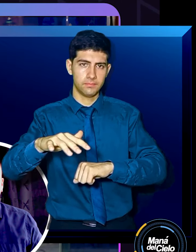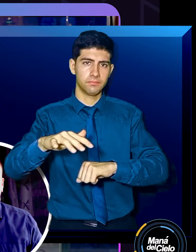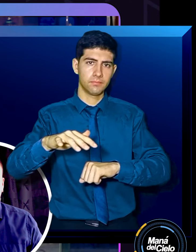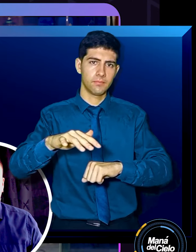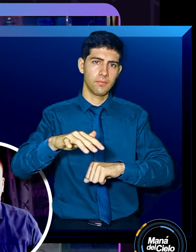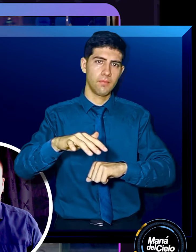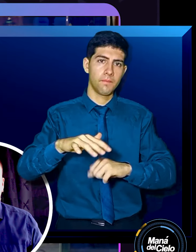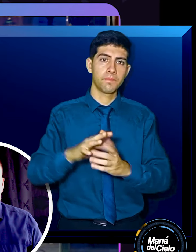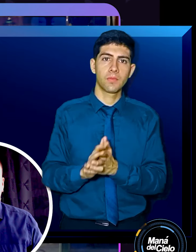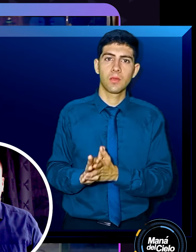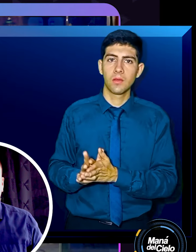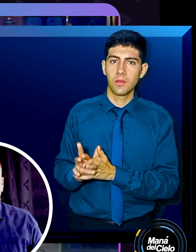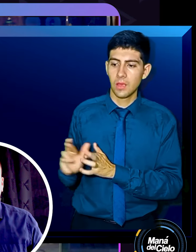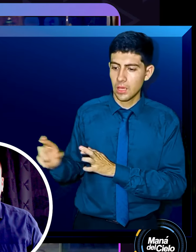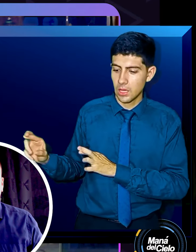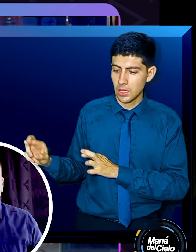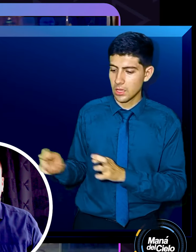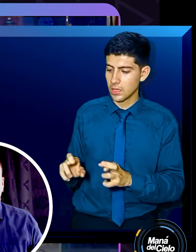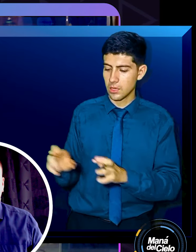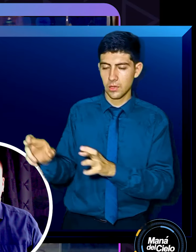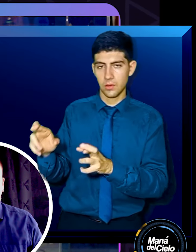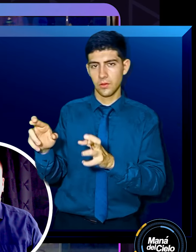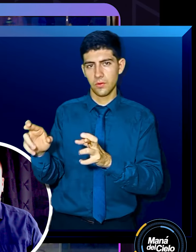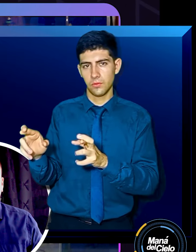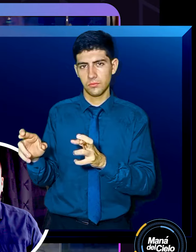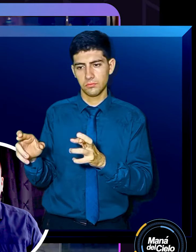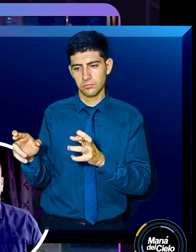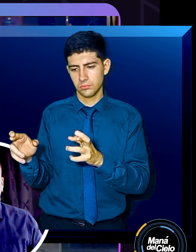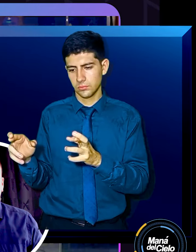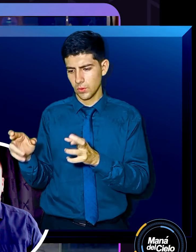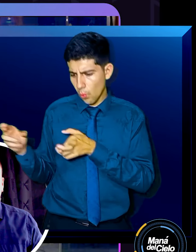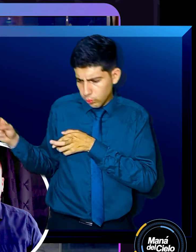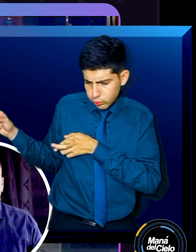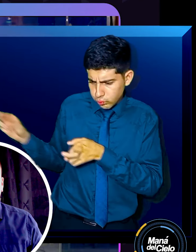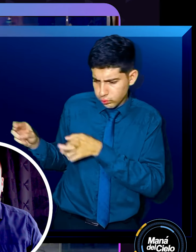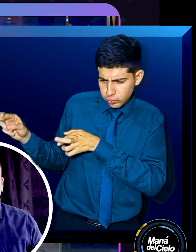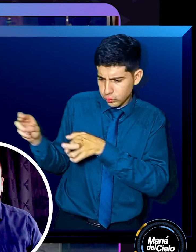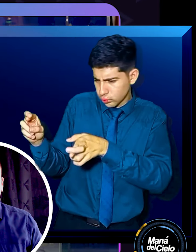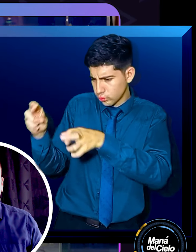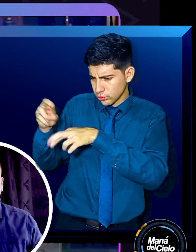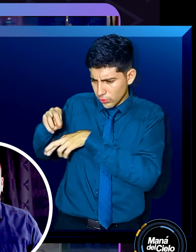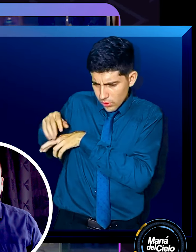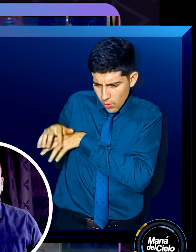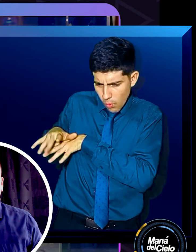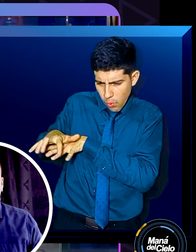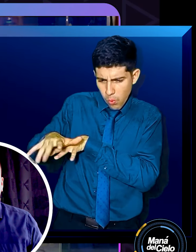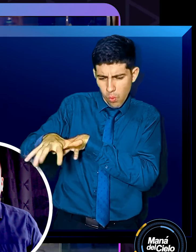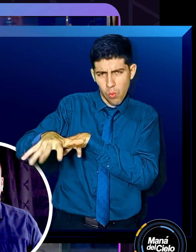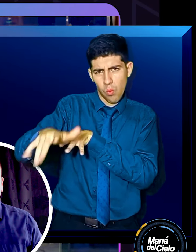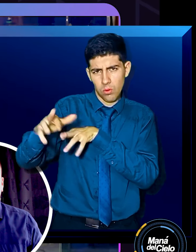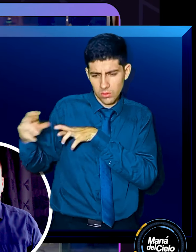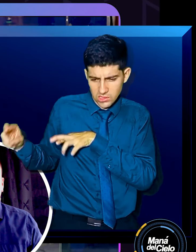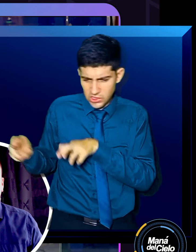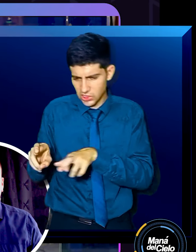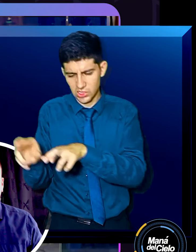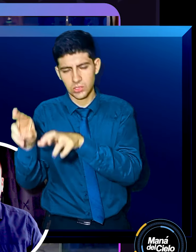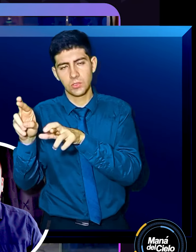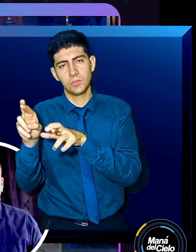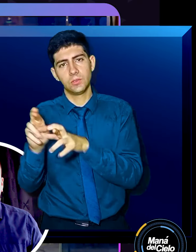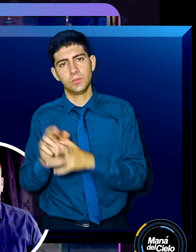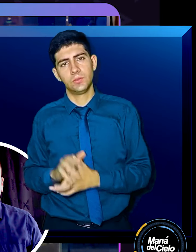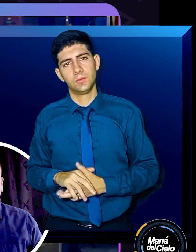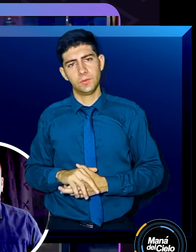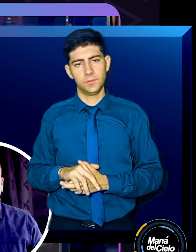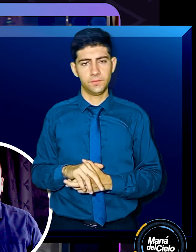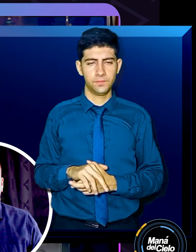Y metes la mano y te la arranca. La velocidad que lleva y la fuerza. Te arranca las cosas. Y